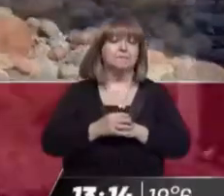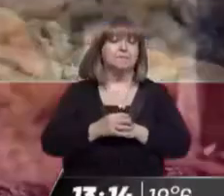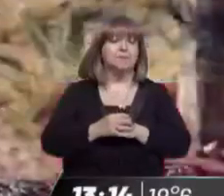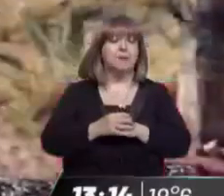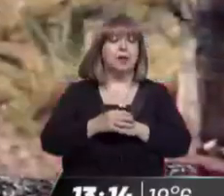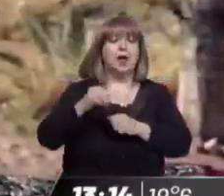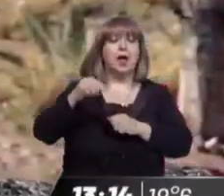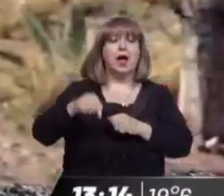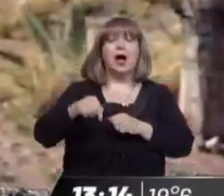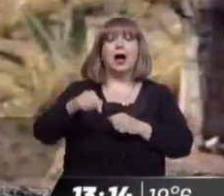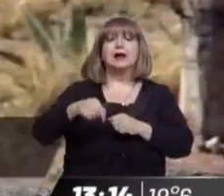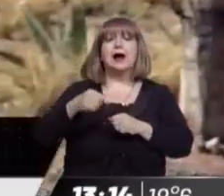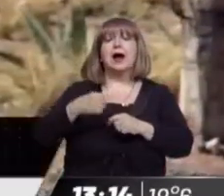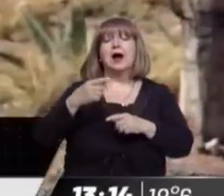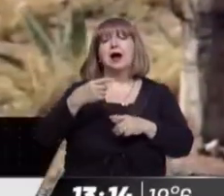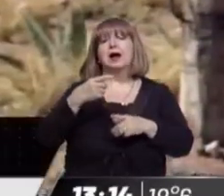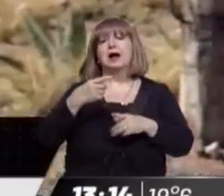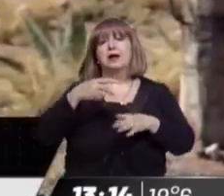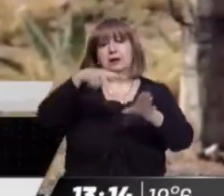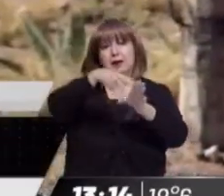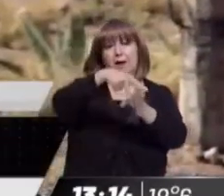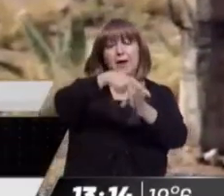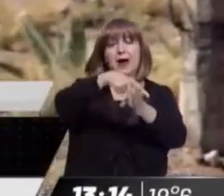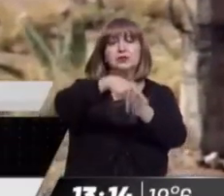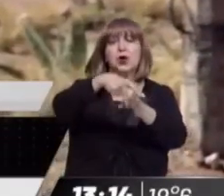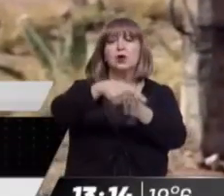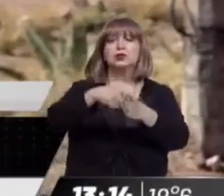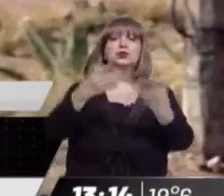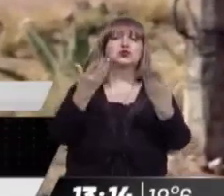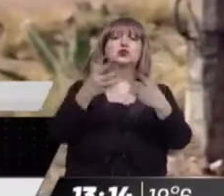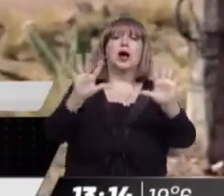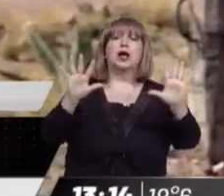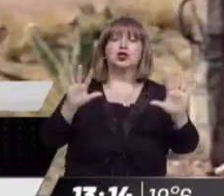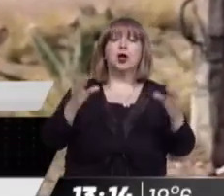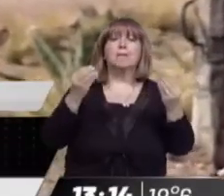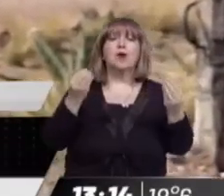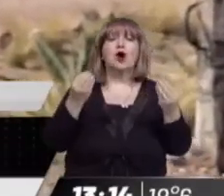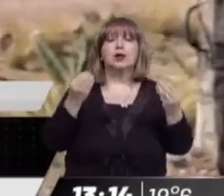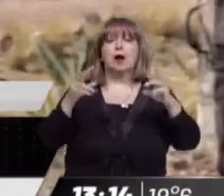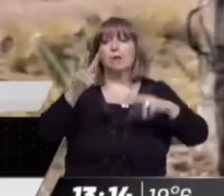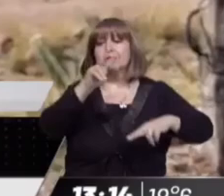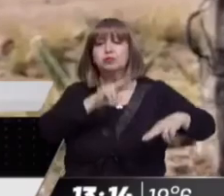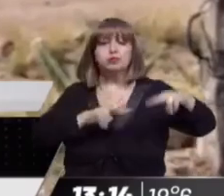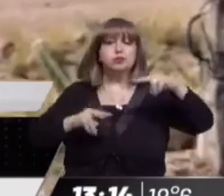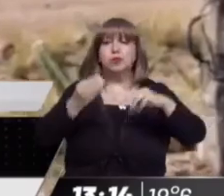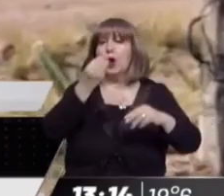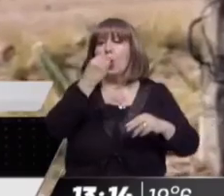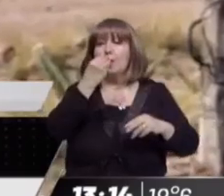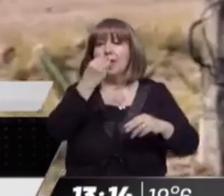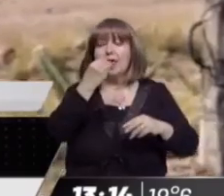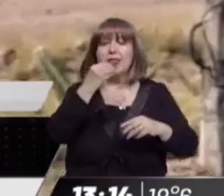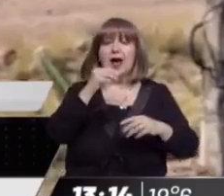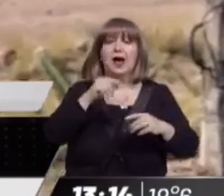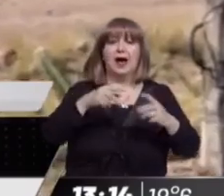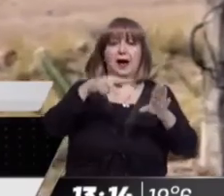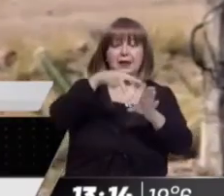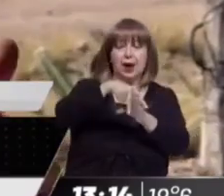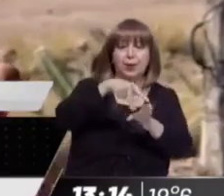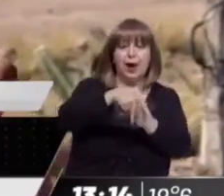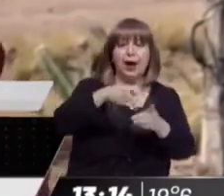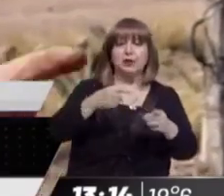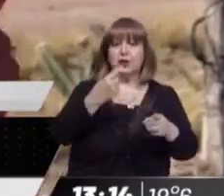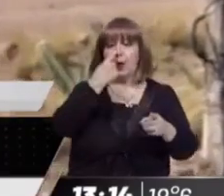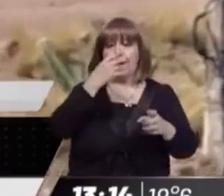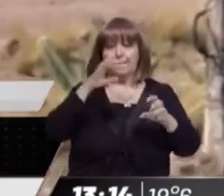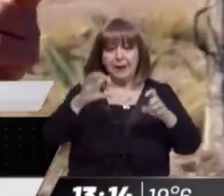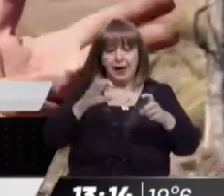los animales andan sueltos todo el tiempo por qué porque andan buscando comida tenemos caballos tenemos